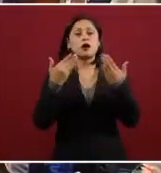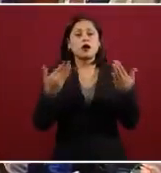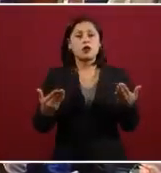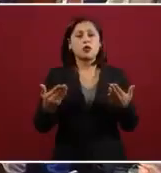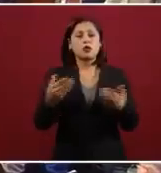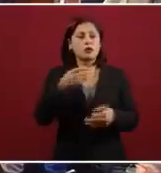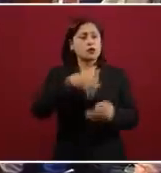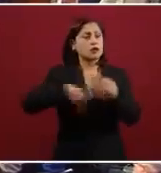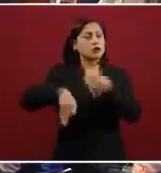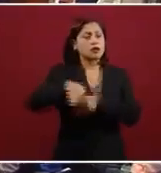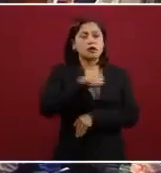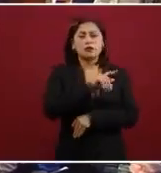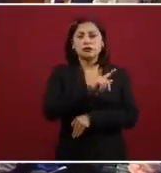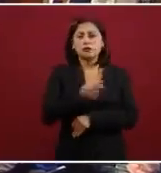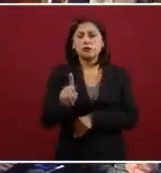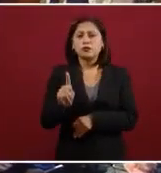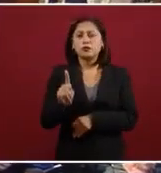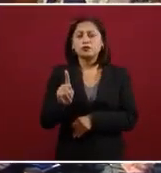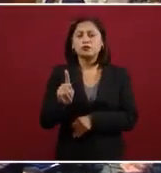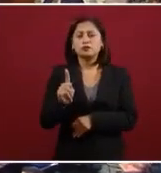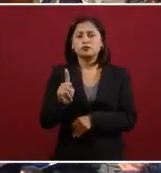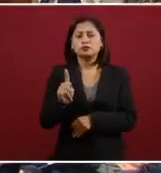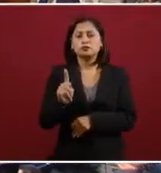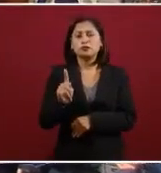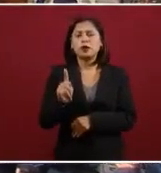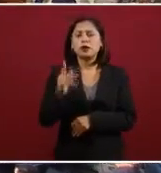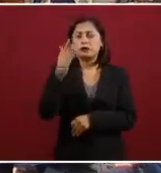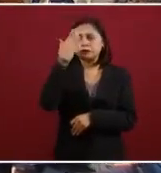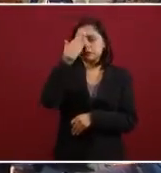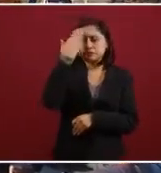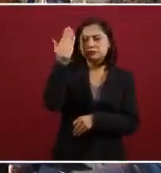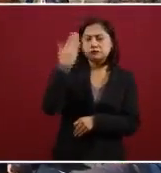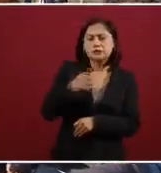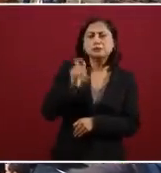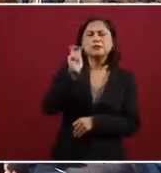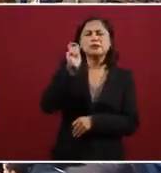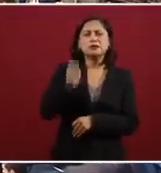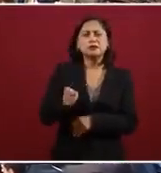vamos a estar de acuerdo